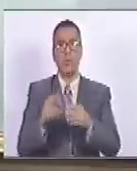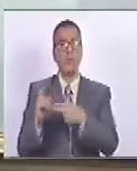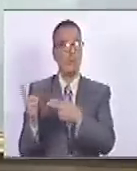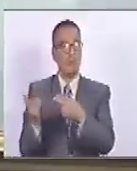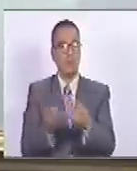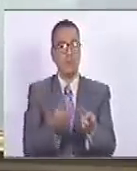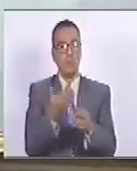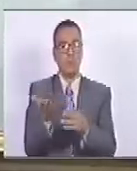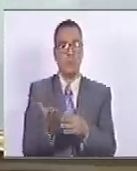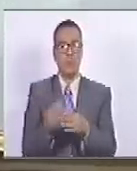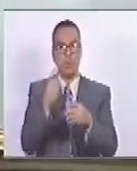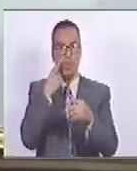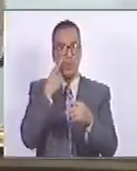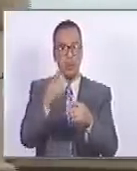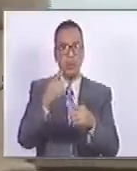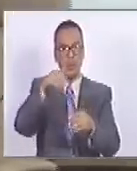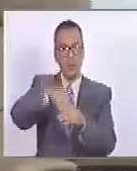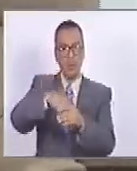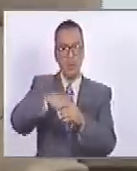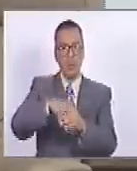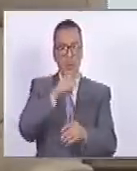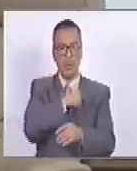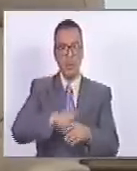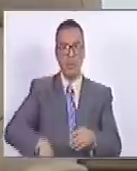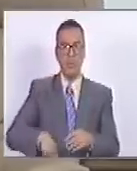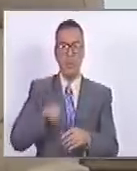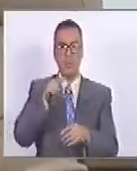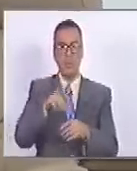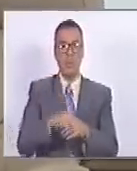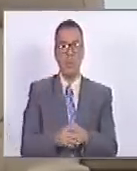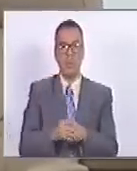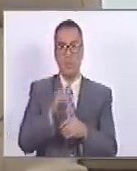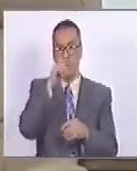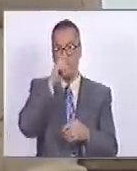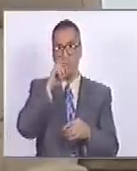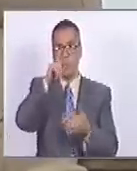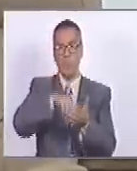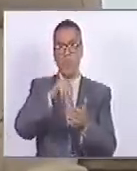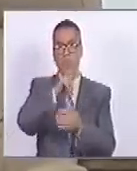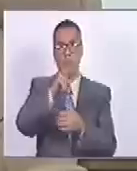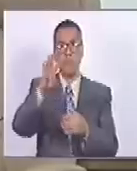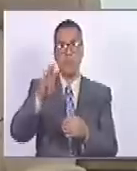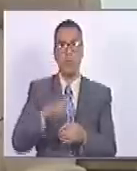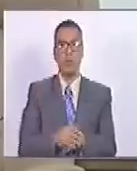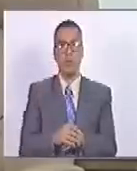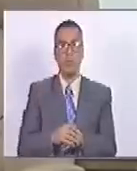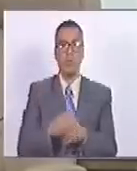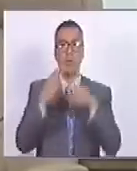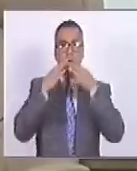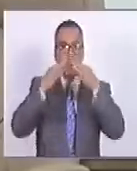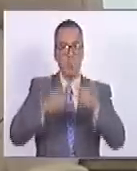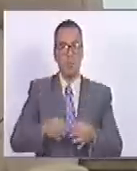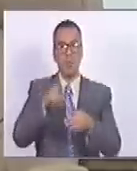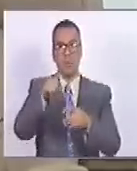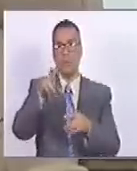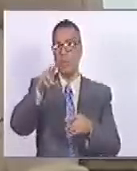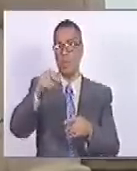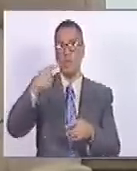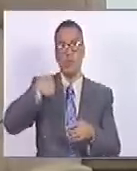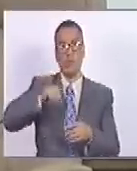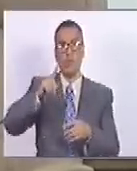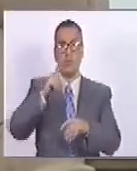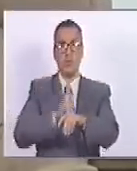invitados como observadores en las elecciones presidenciales del año 24. Formalmente les decimos que no tenemos